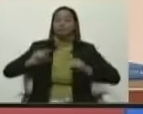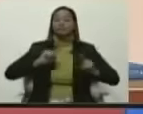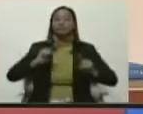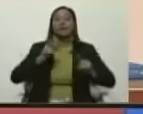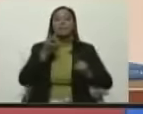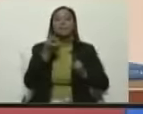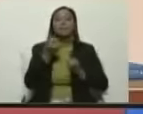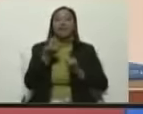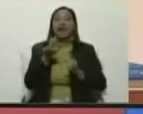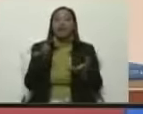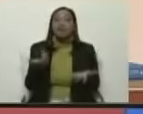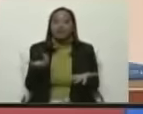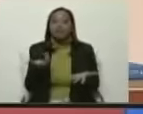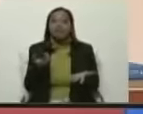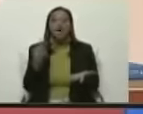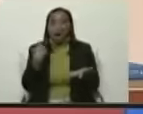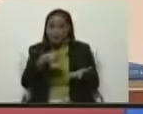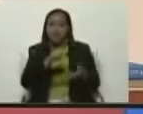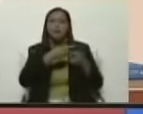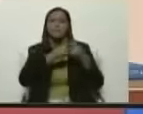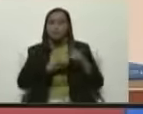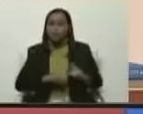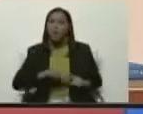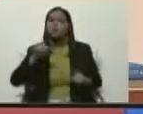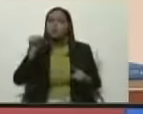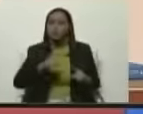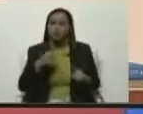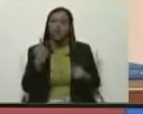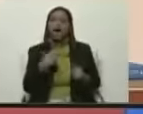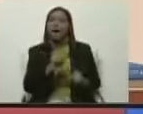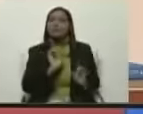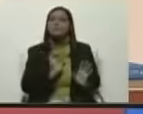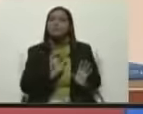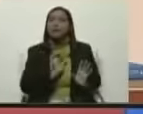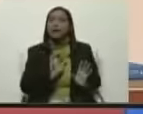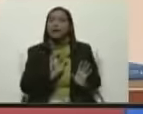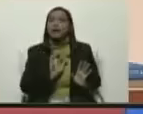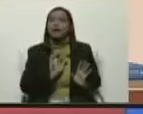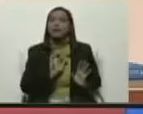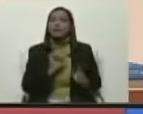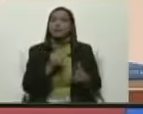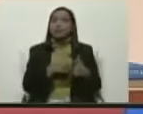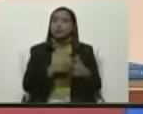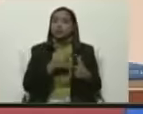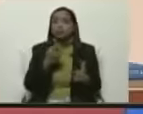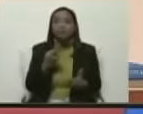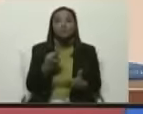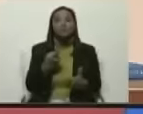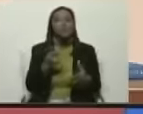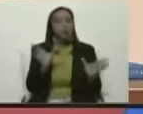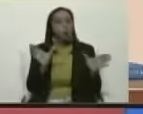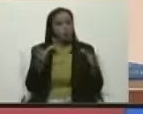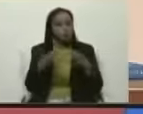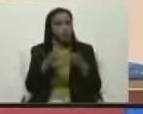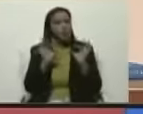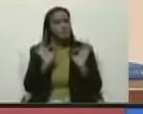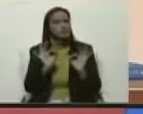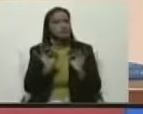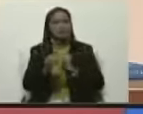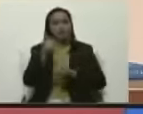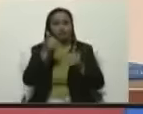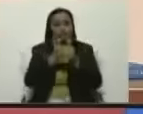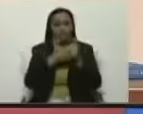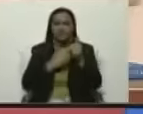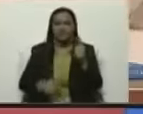Y claro, es un patrimonio, ¿sí? Y tuvo el presidente Nicolás Maduro, un equipo especial donde está la vicepresidenta, está